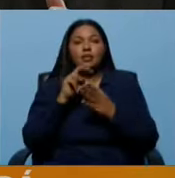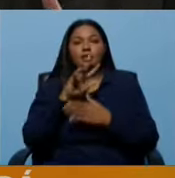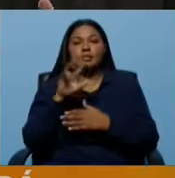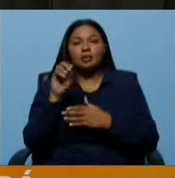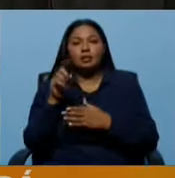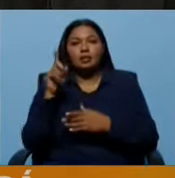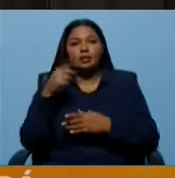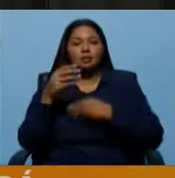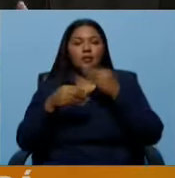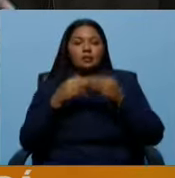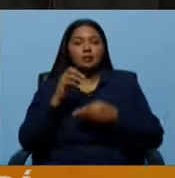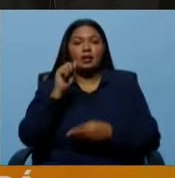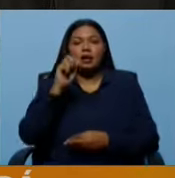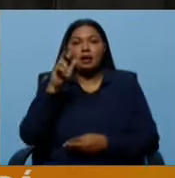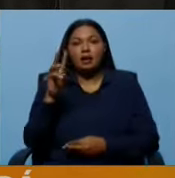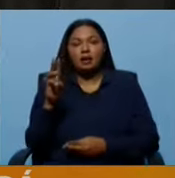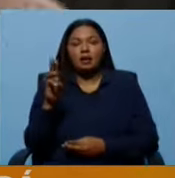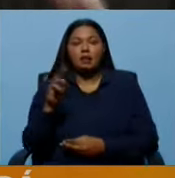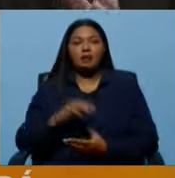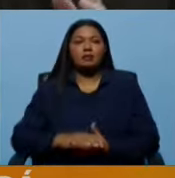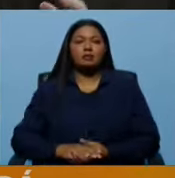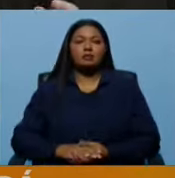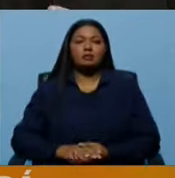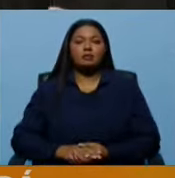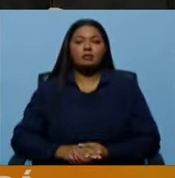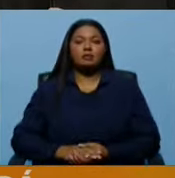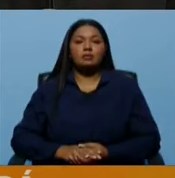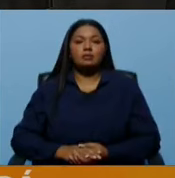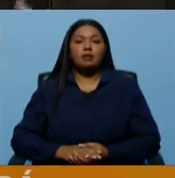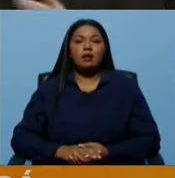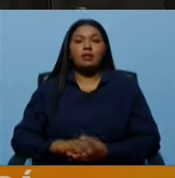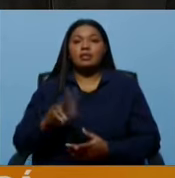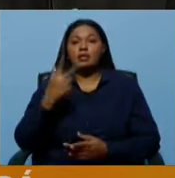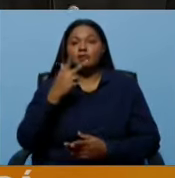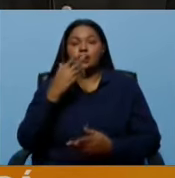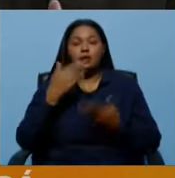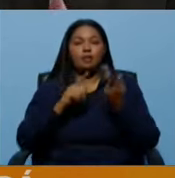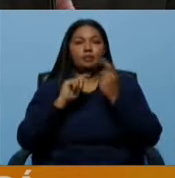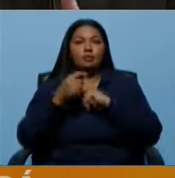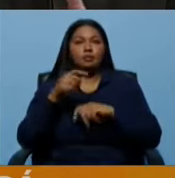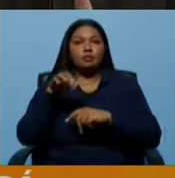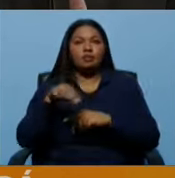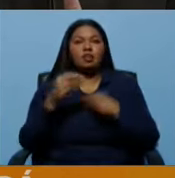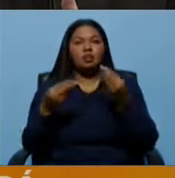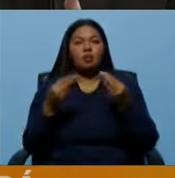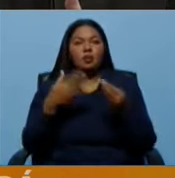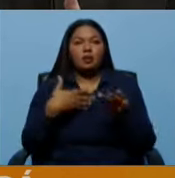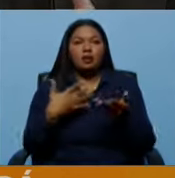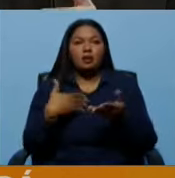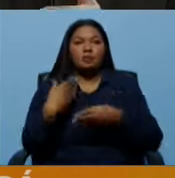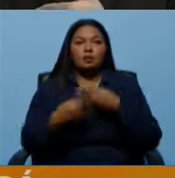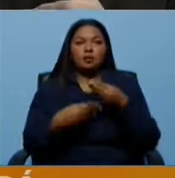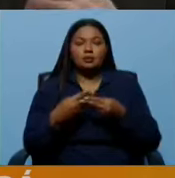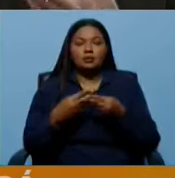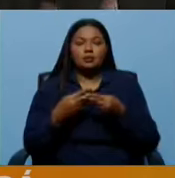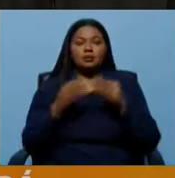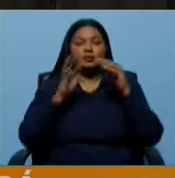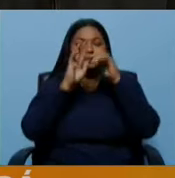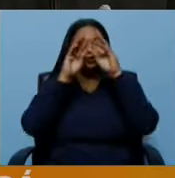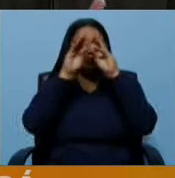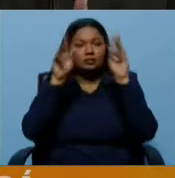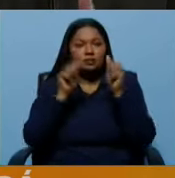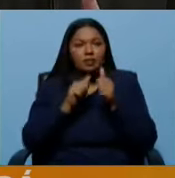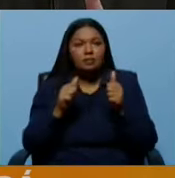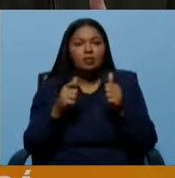que tiene el acá. Y el tercer documento es la transformación del Estado. ¿Qué queremos hacer? ¿Cómo construimos métodos de un sistema de gobierno